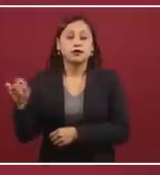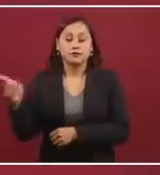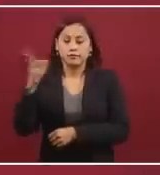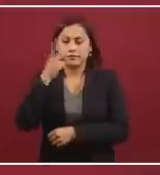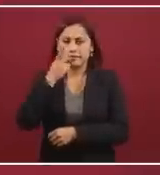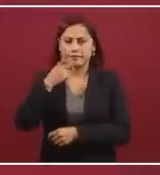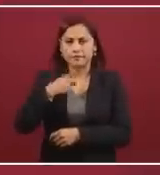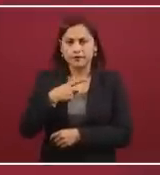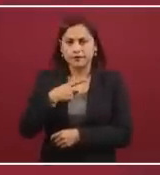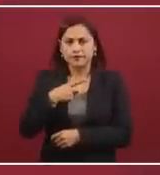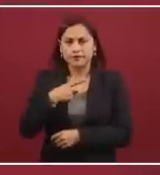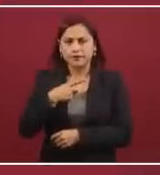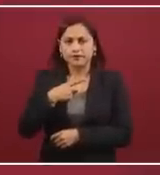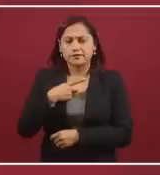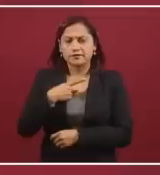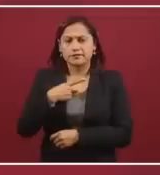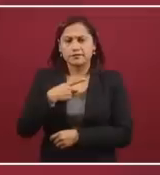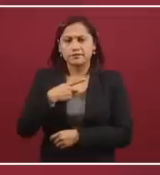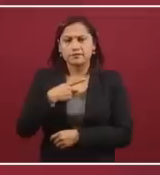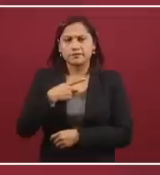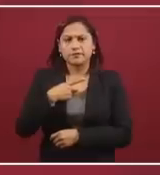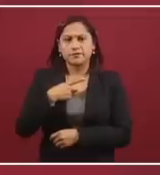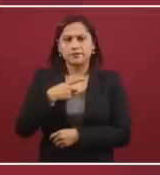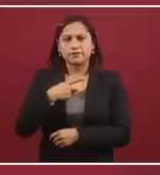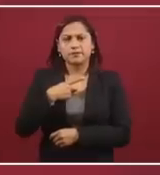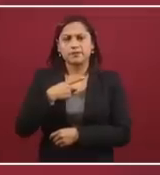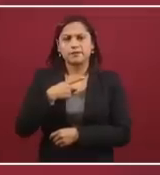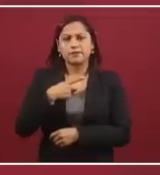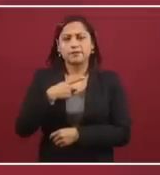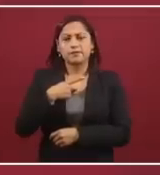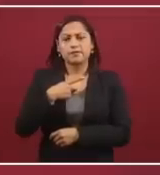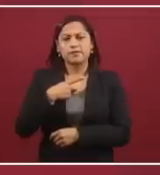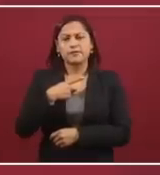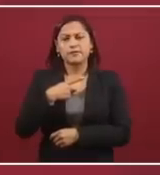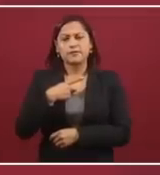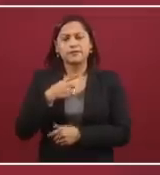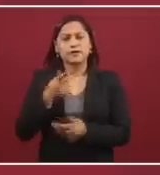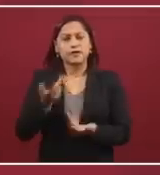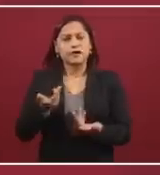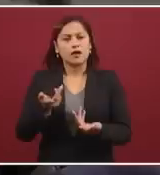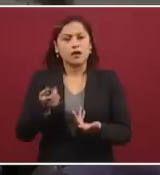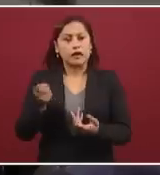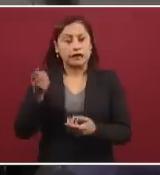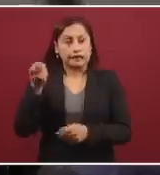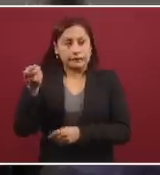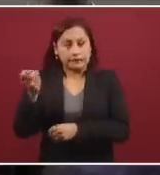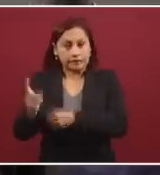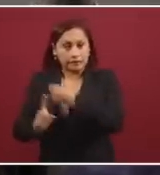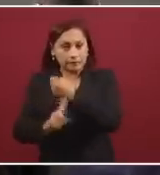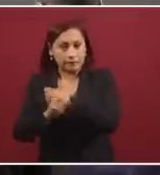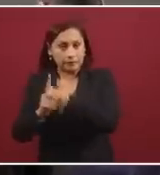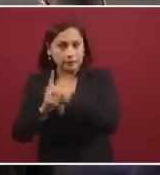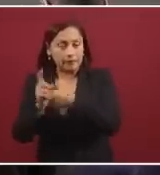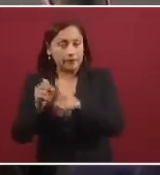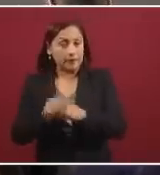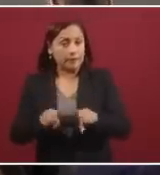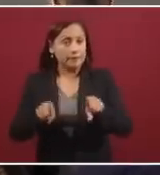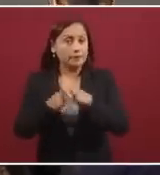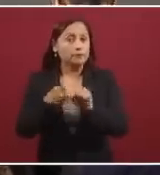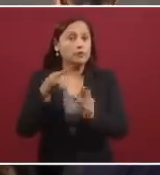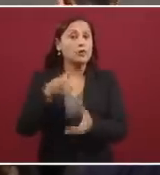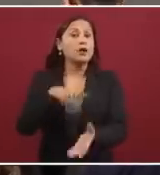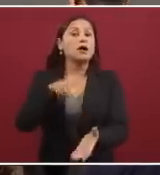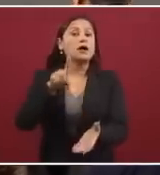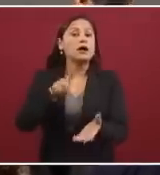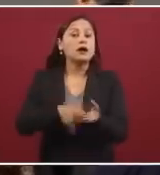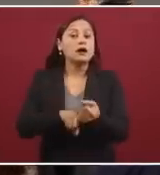tampoco con la resolución sobre el